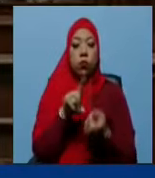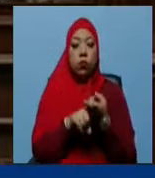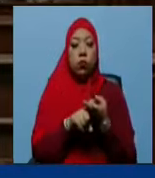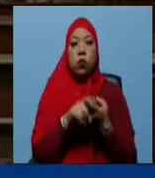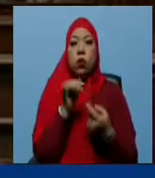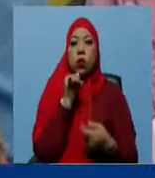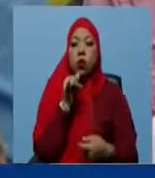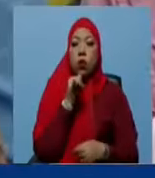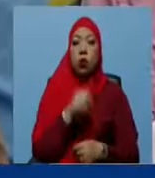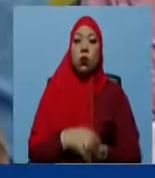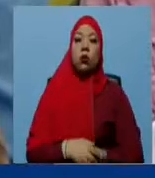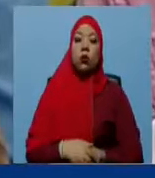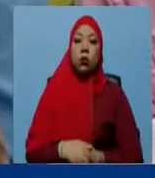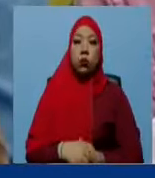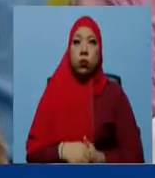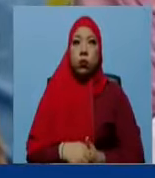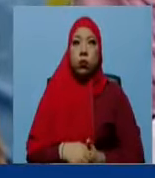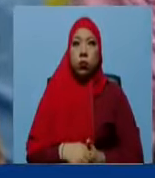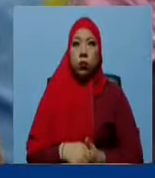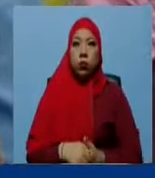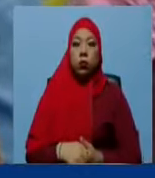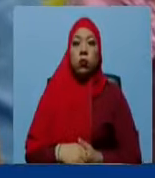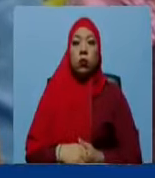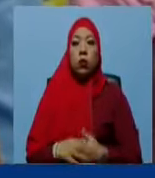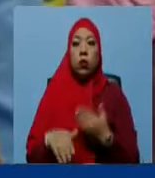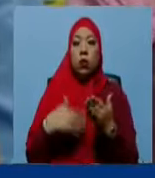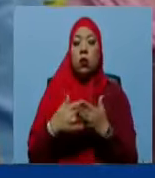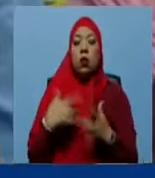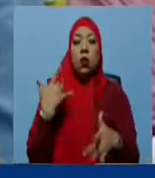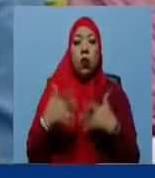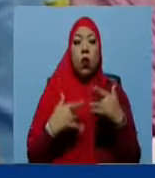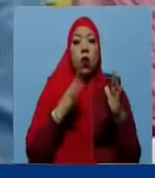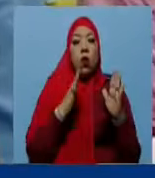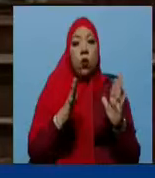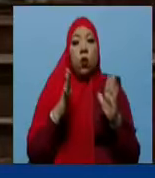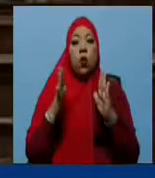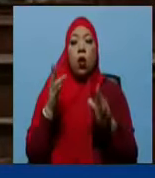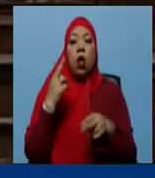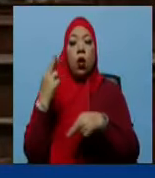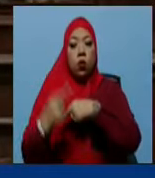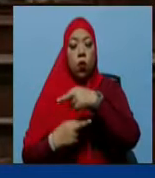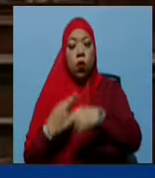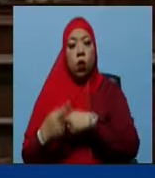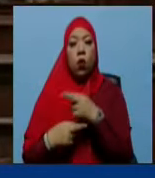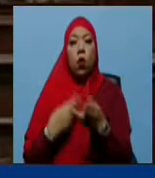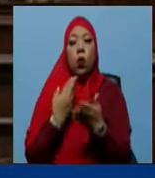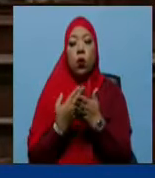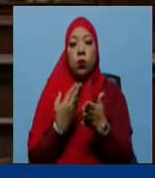Giomar, que llegandito organizaron las primeras rebeliones